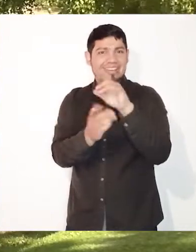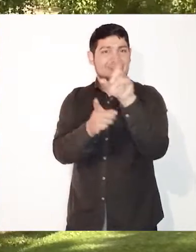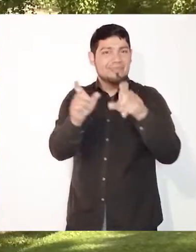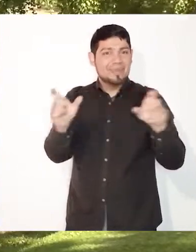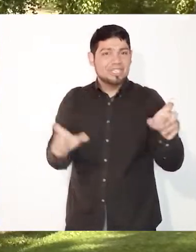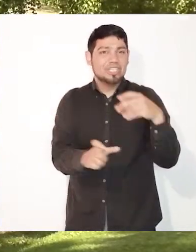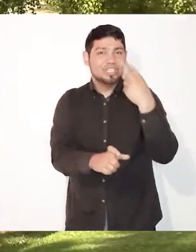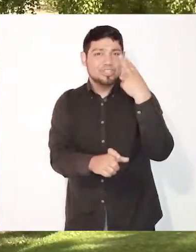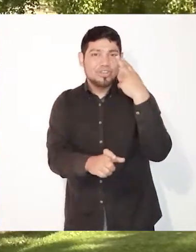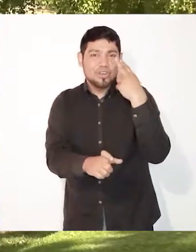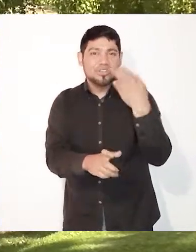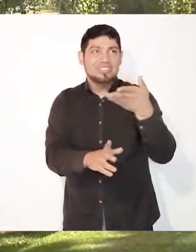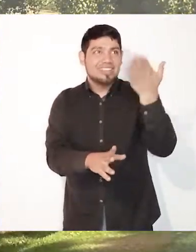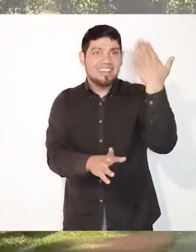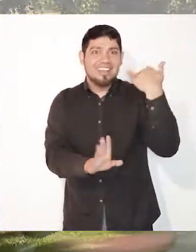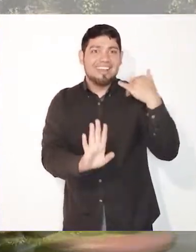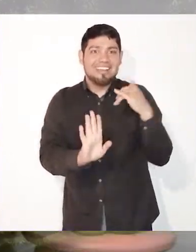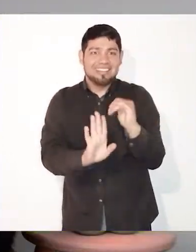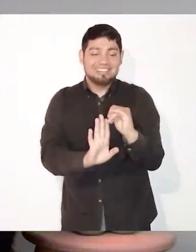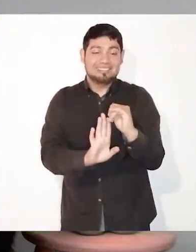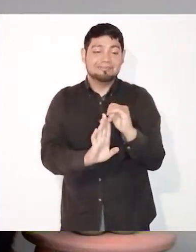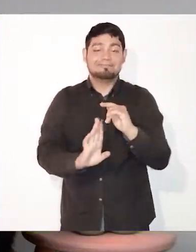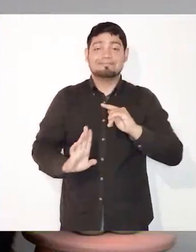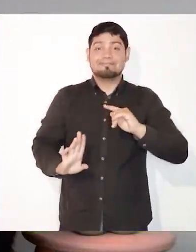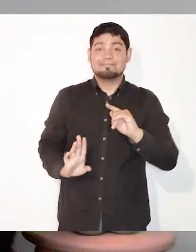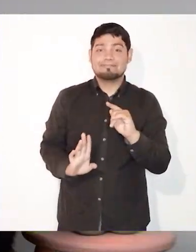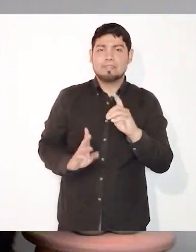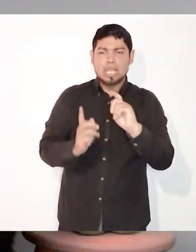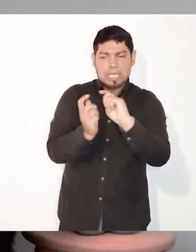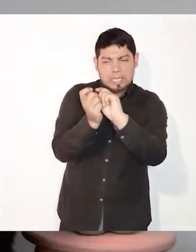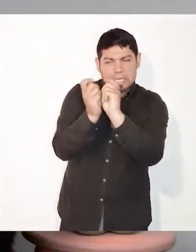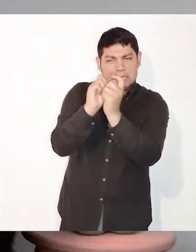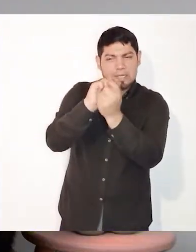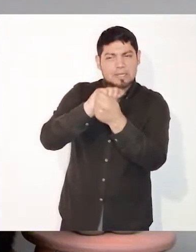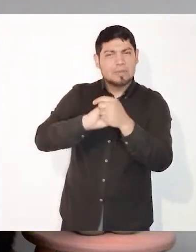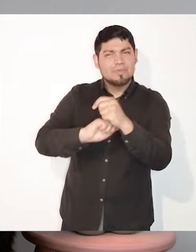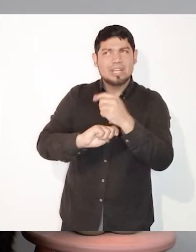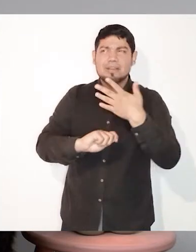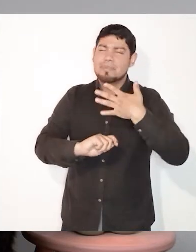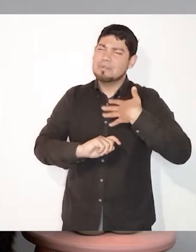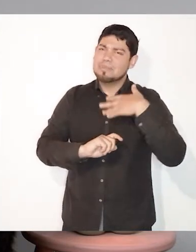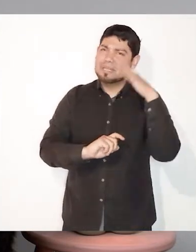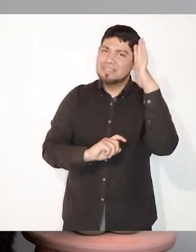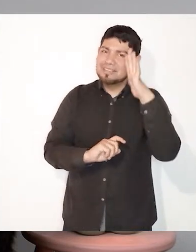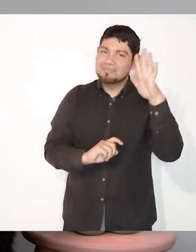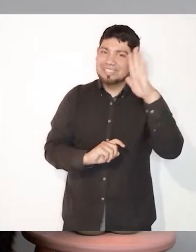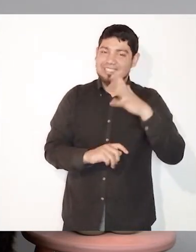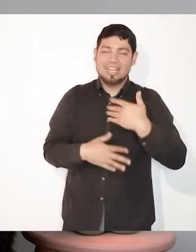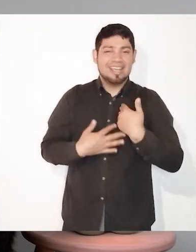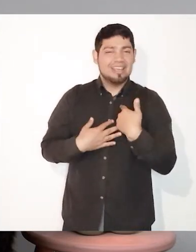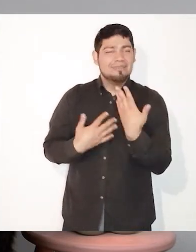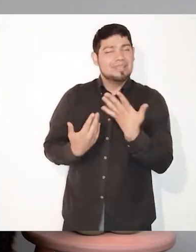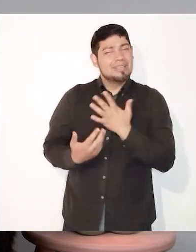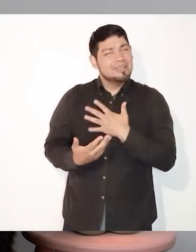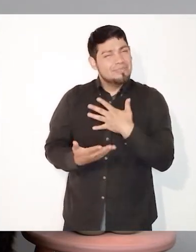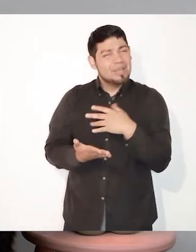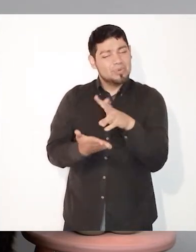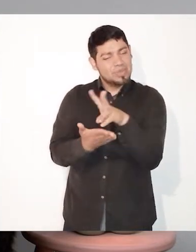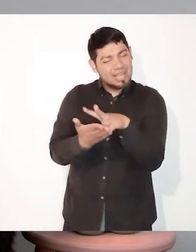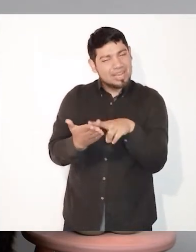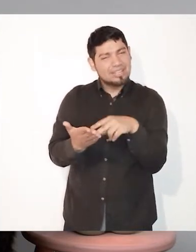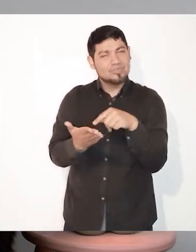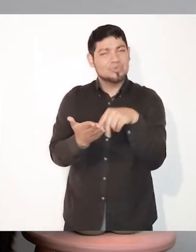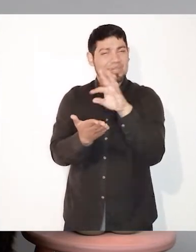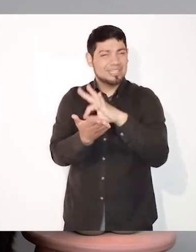conocí, que finalmente los transfiguro, los adecuo a los delirios de imaginación. A mí me gustan